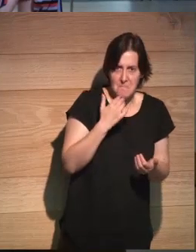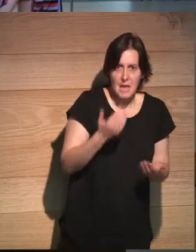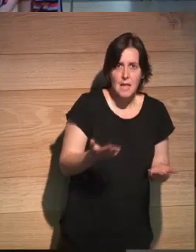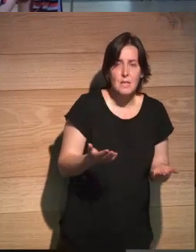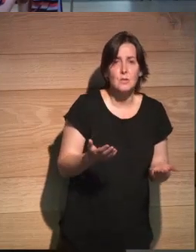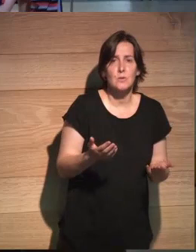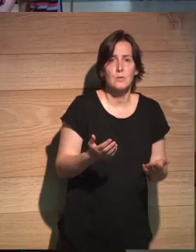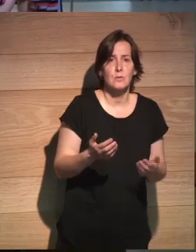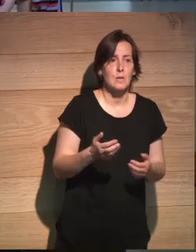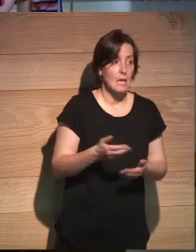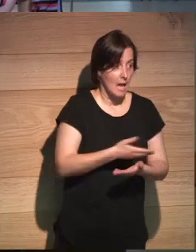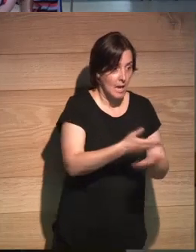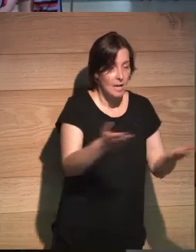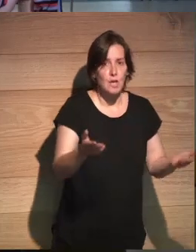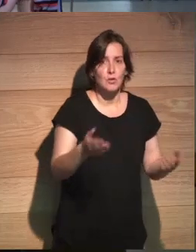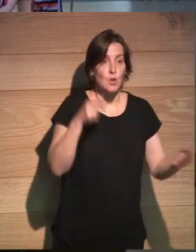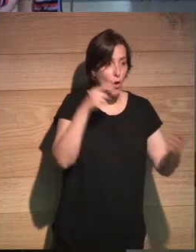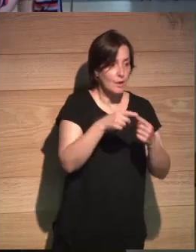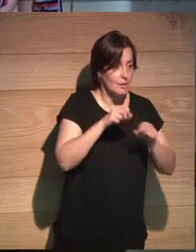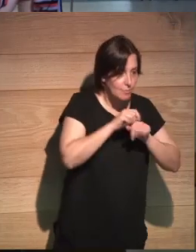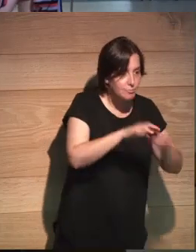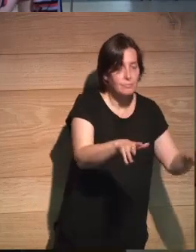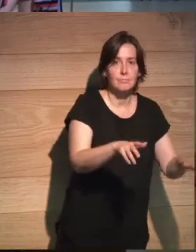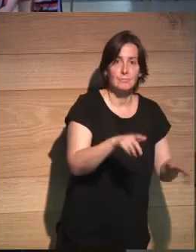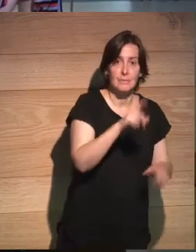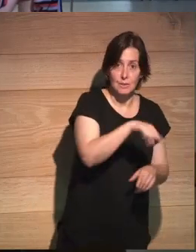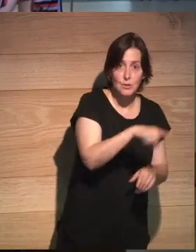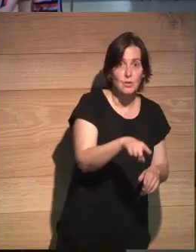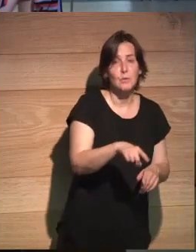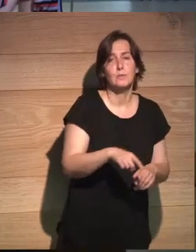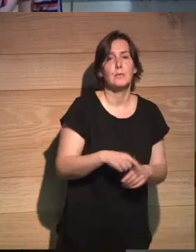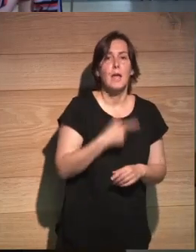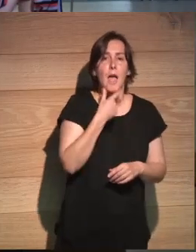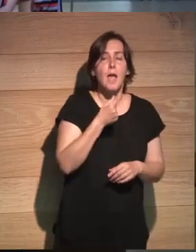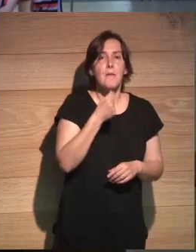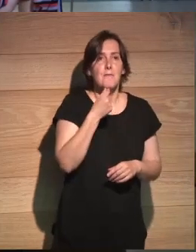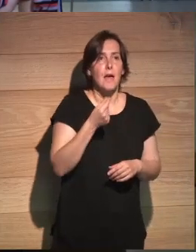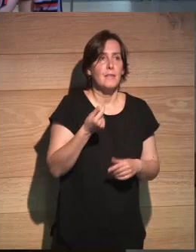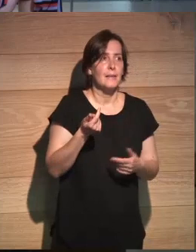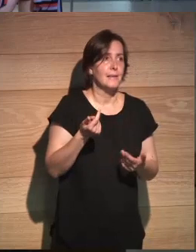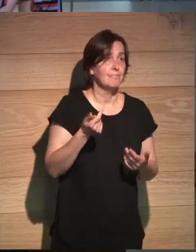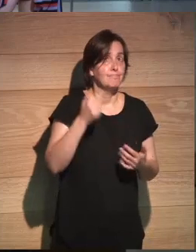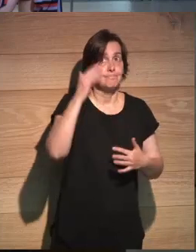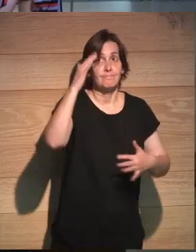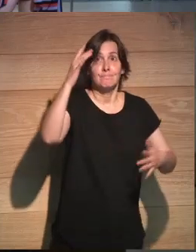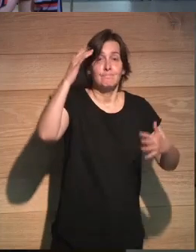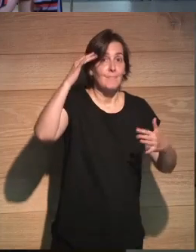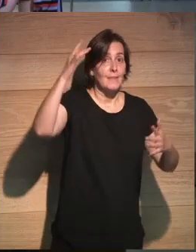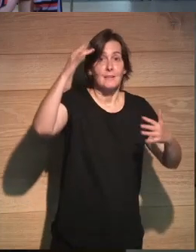los destinatarios a los que queremos llegar, ¿no? Y es muy fácil caer en la melancolía, porque